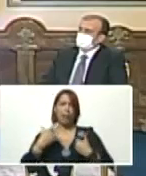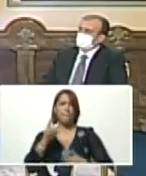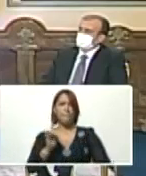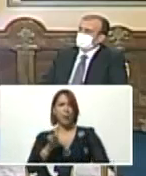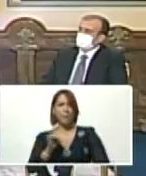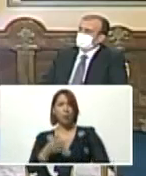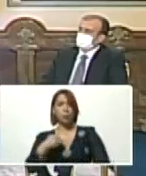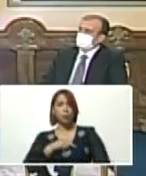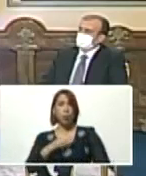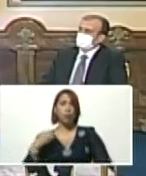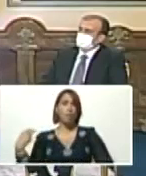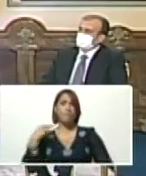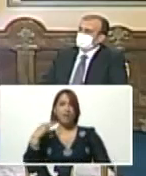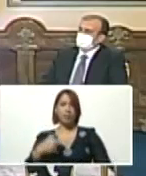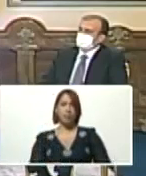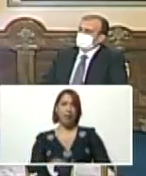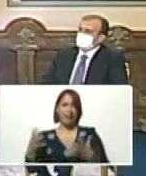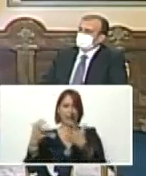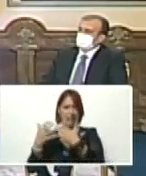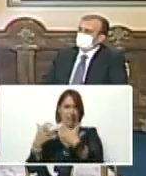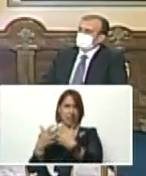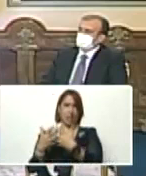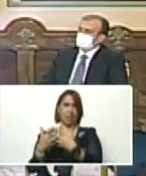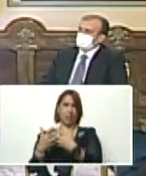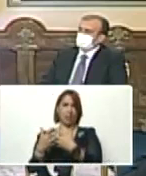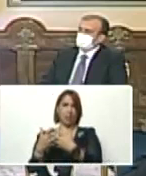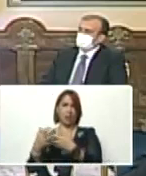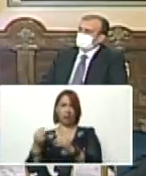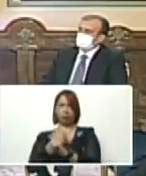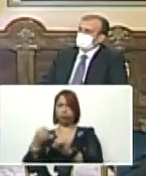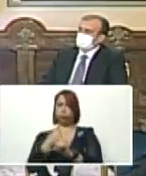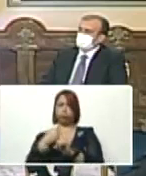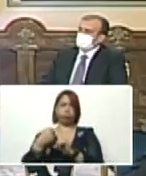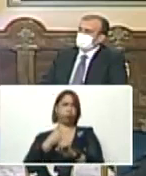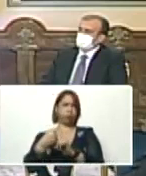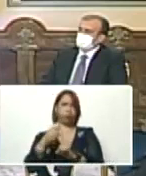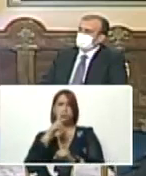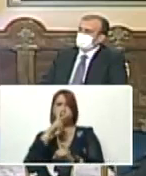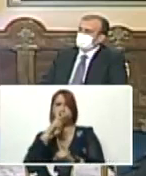fuimos víctimas de una guerra brutal.